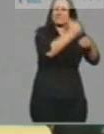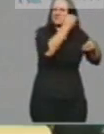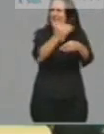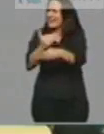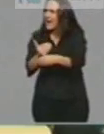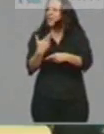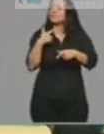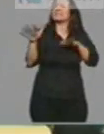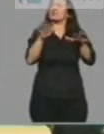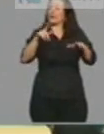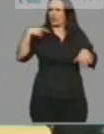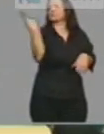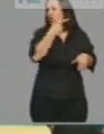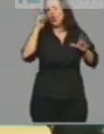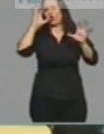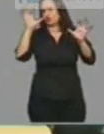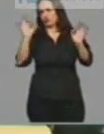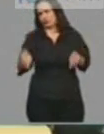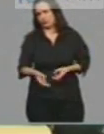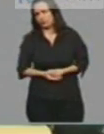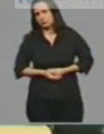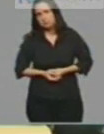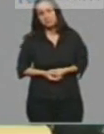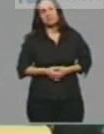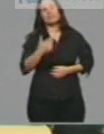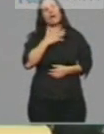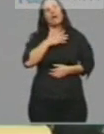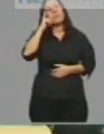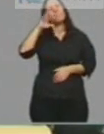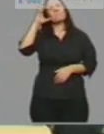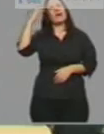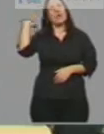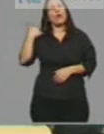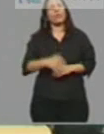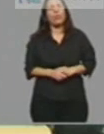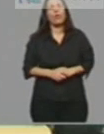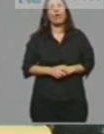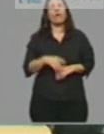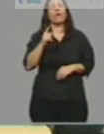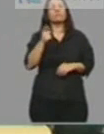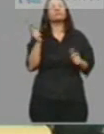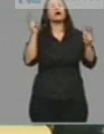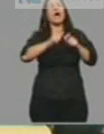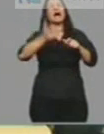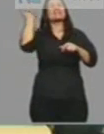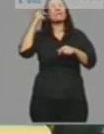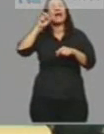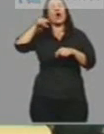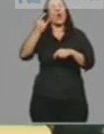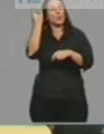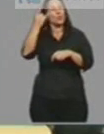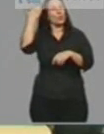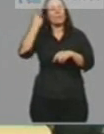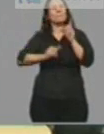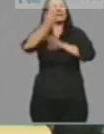todos recordamos. Me acuerdo que él en la asamblea de la ONU, en la primera asamblea